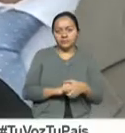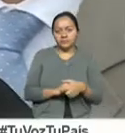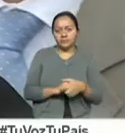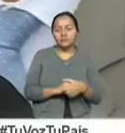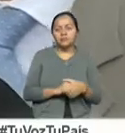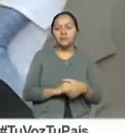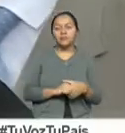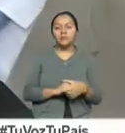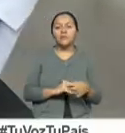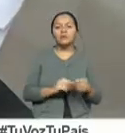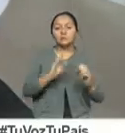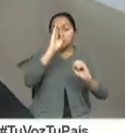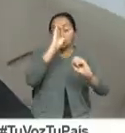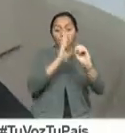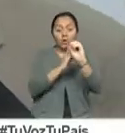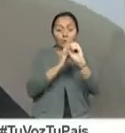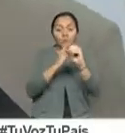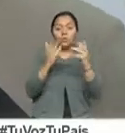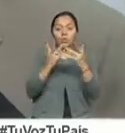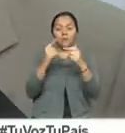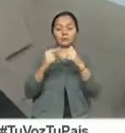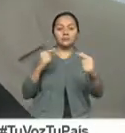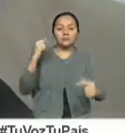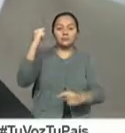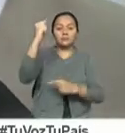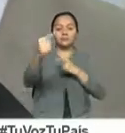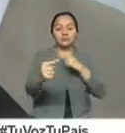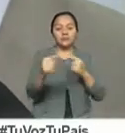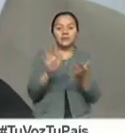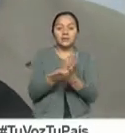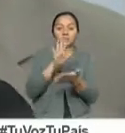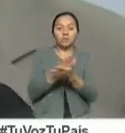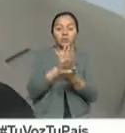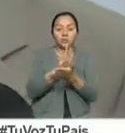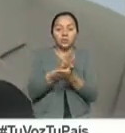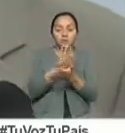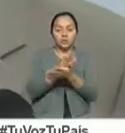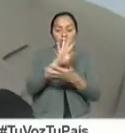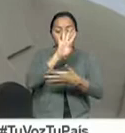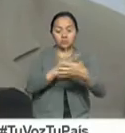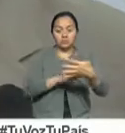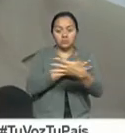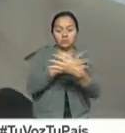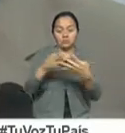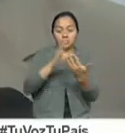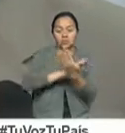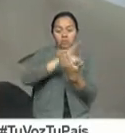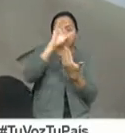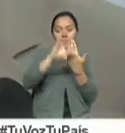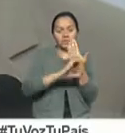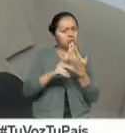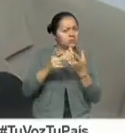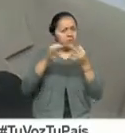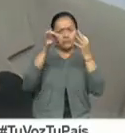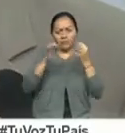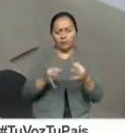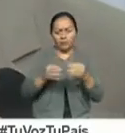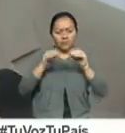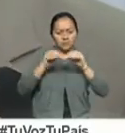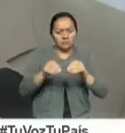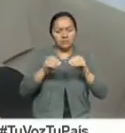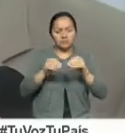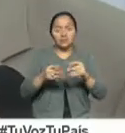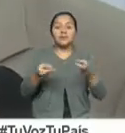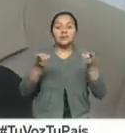objetivo sería que podamos en el próximo periodo escolar incluir ya dentro de la malla un tema formal. Y en los temas